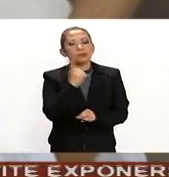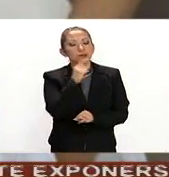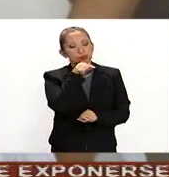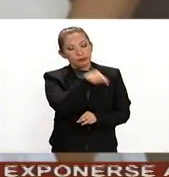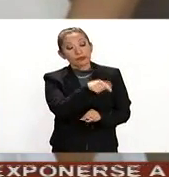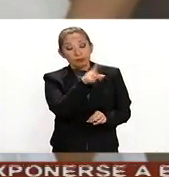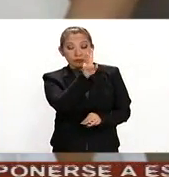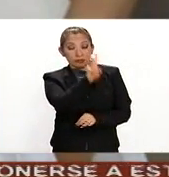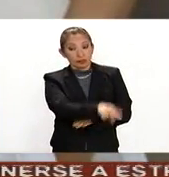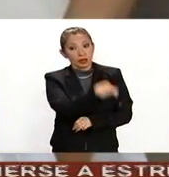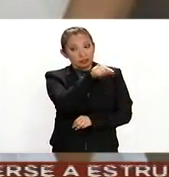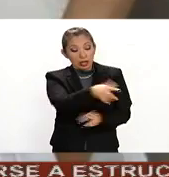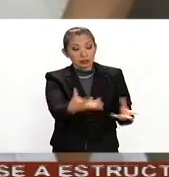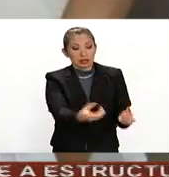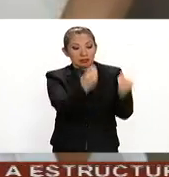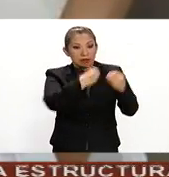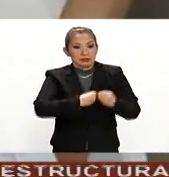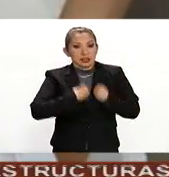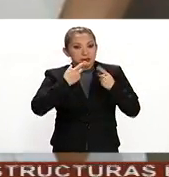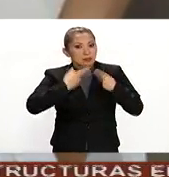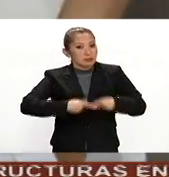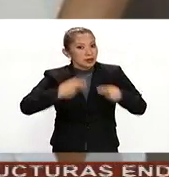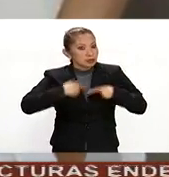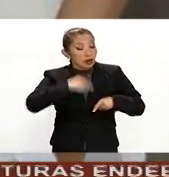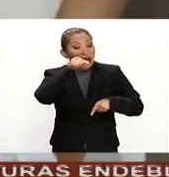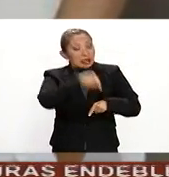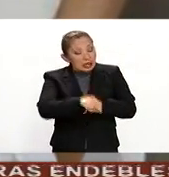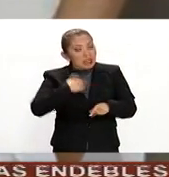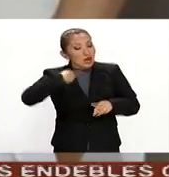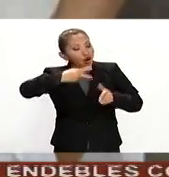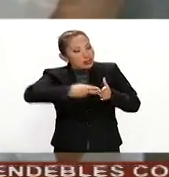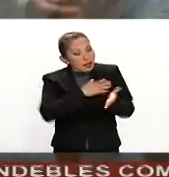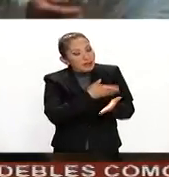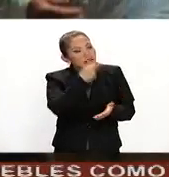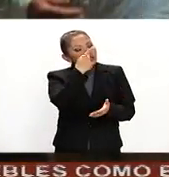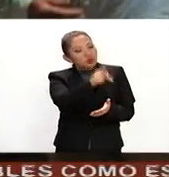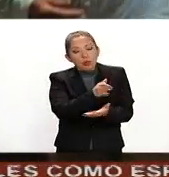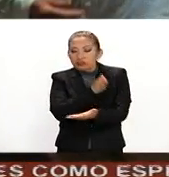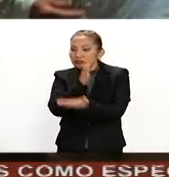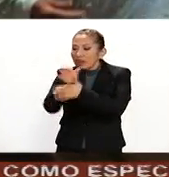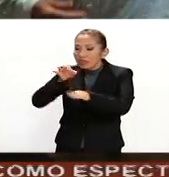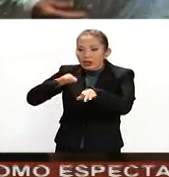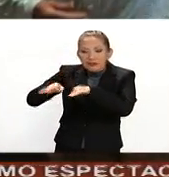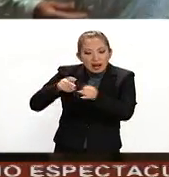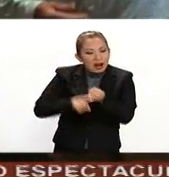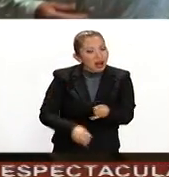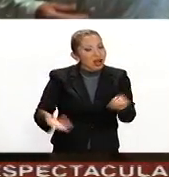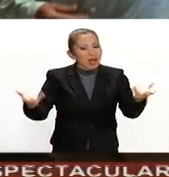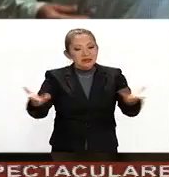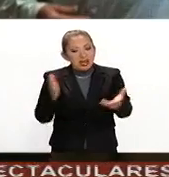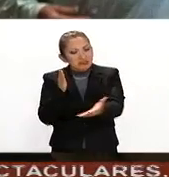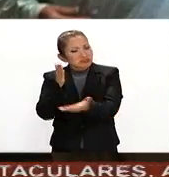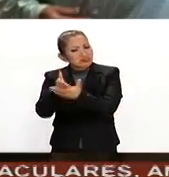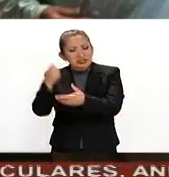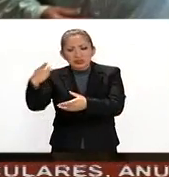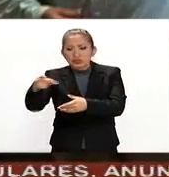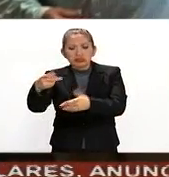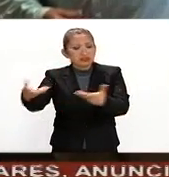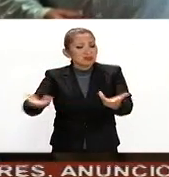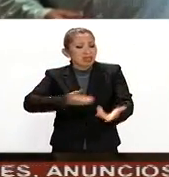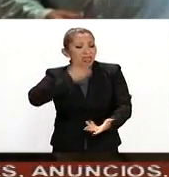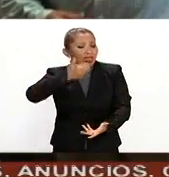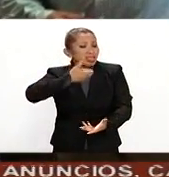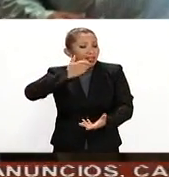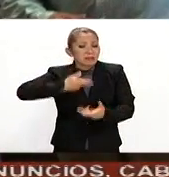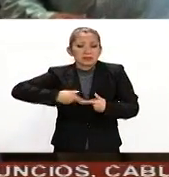ahí sí salvas la vida de la persona y la regresas a trabajar y a integrarse otra vez